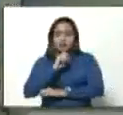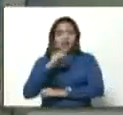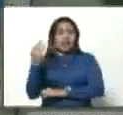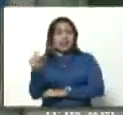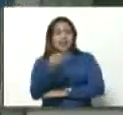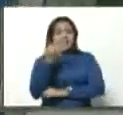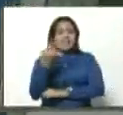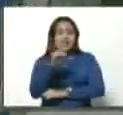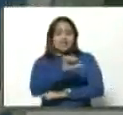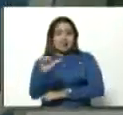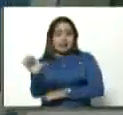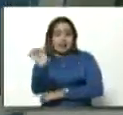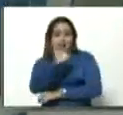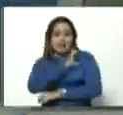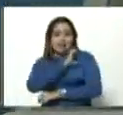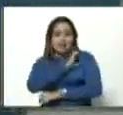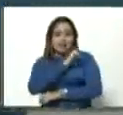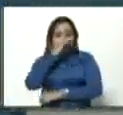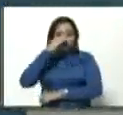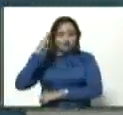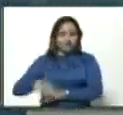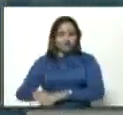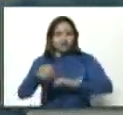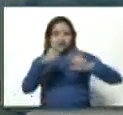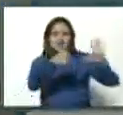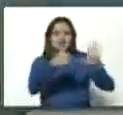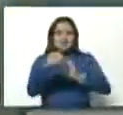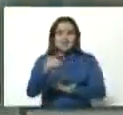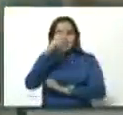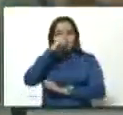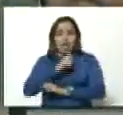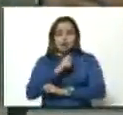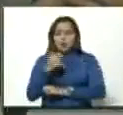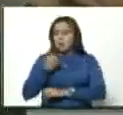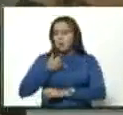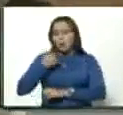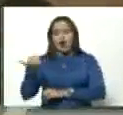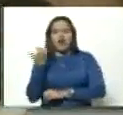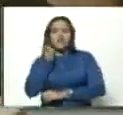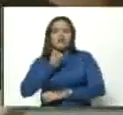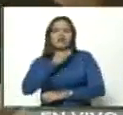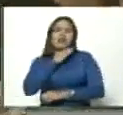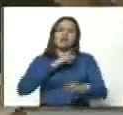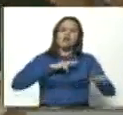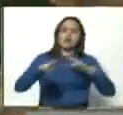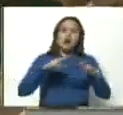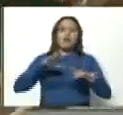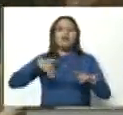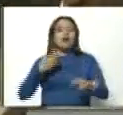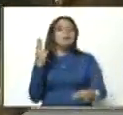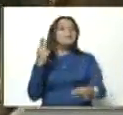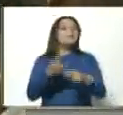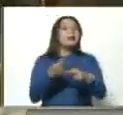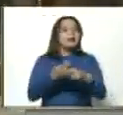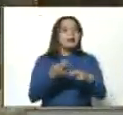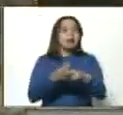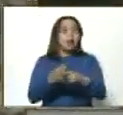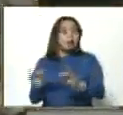enero, pacientes menores de 60 años que tengan alguna enfermedad asociada que puede aumentar el riesgo